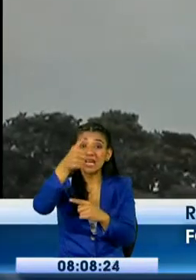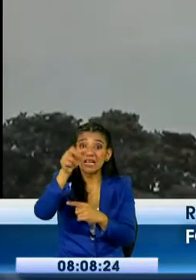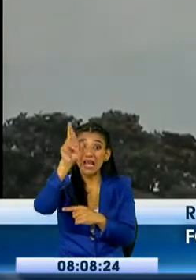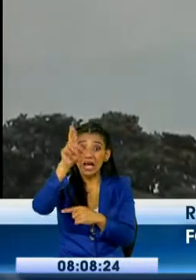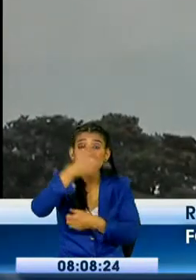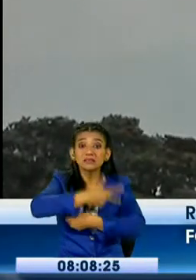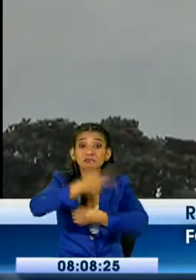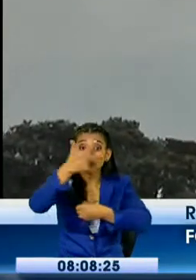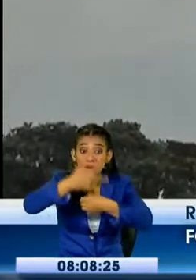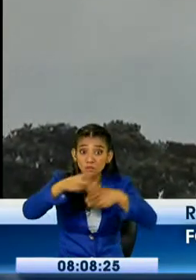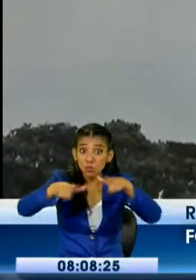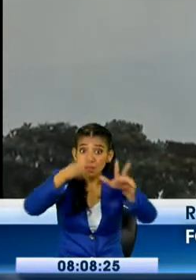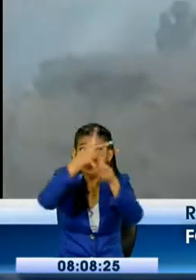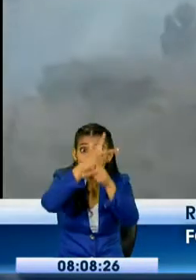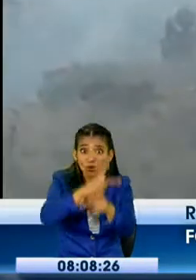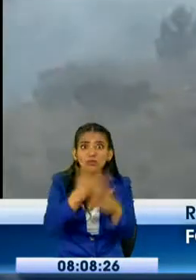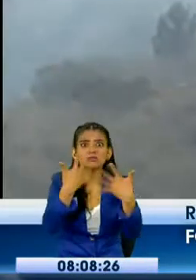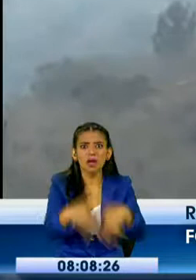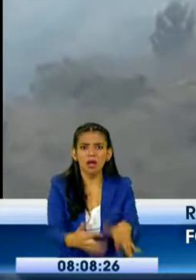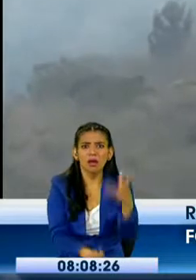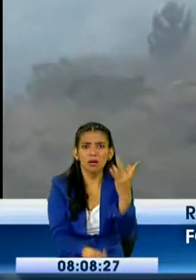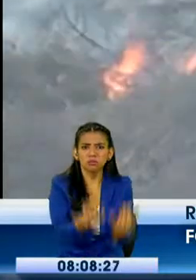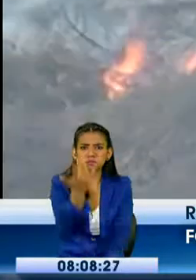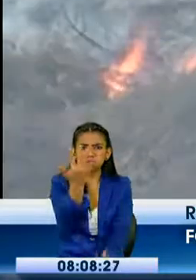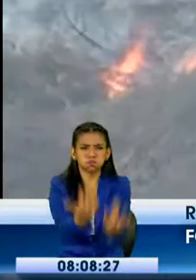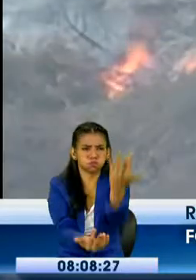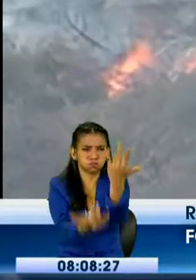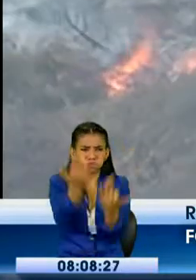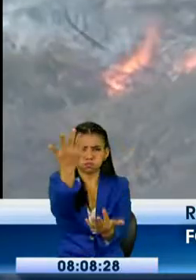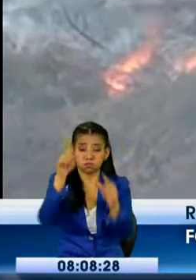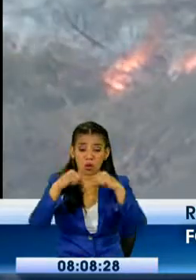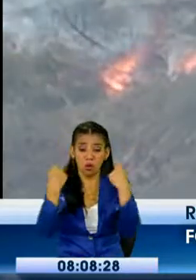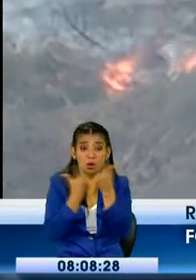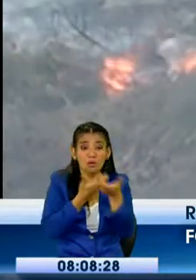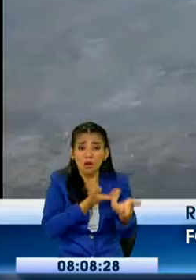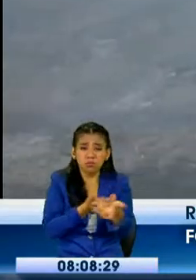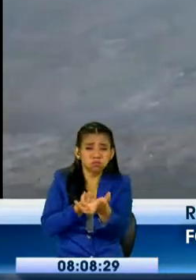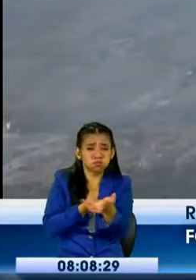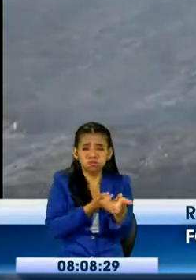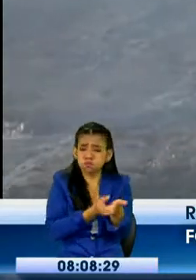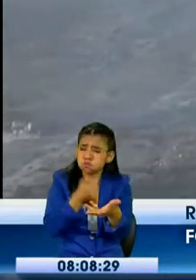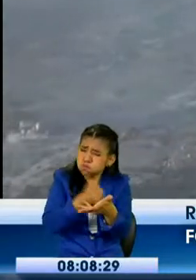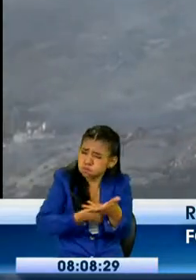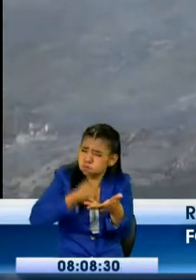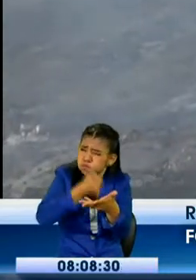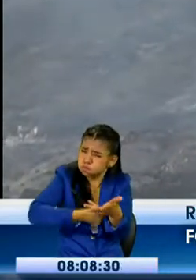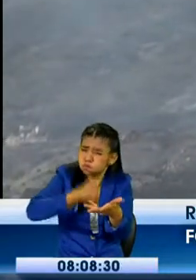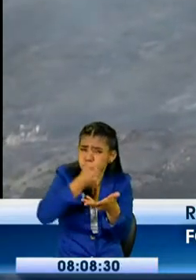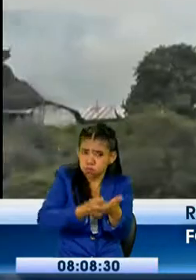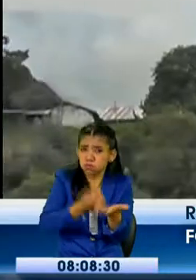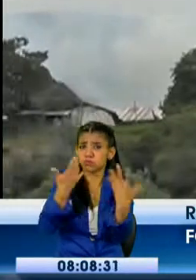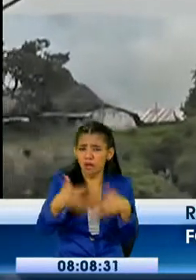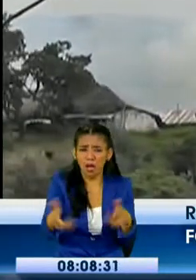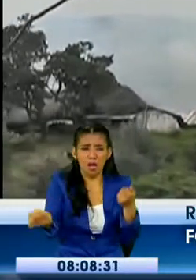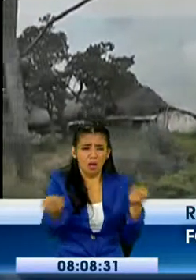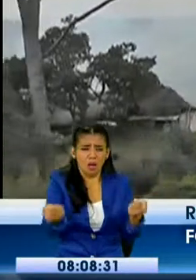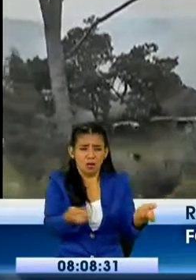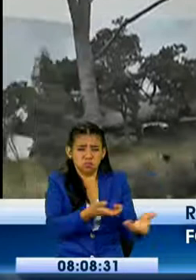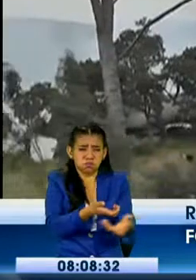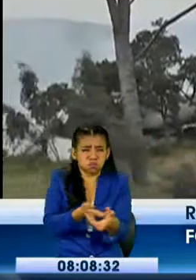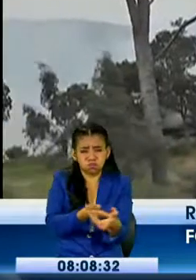ven afectadas por las llamas. El trabajo de los integrantes de la Casaca Roja es constante, asegurando que han sometido el fuego en